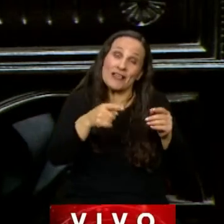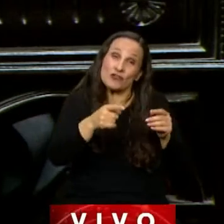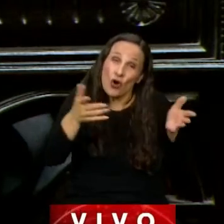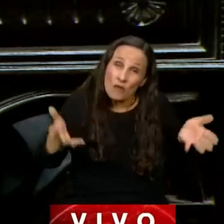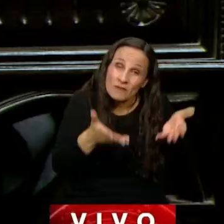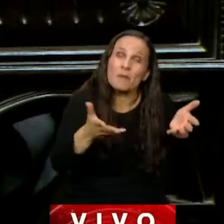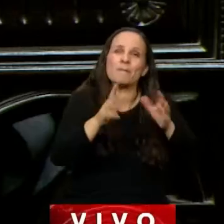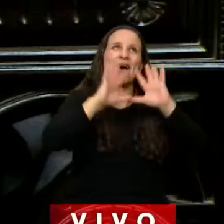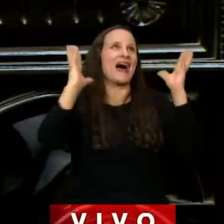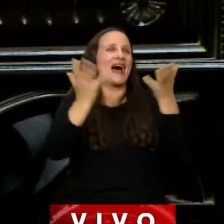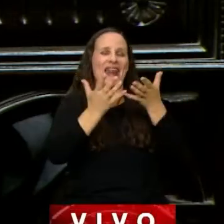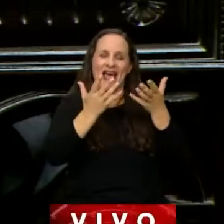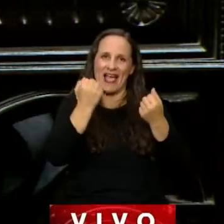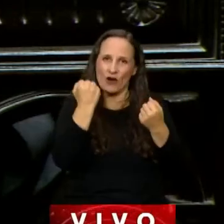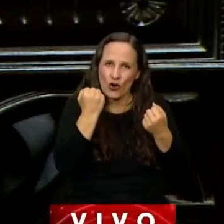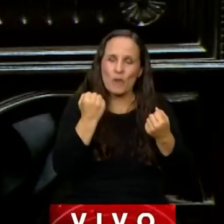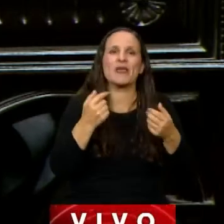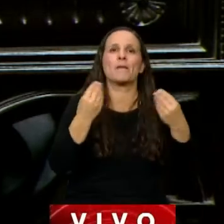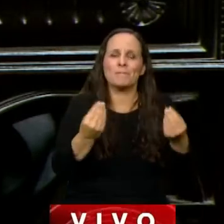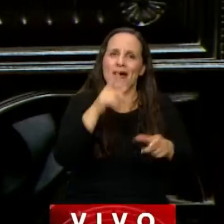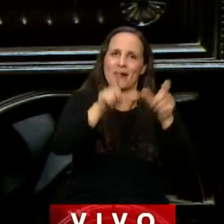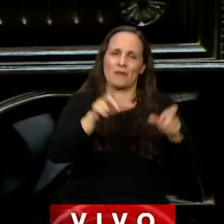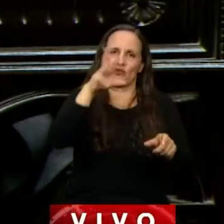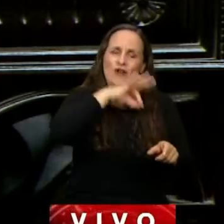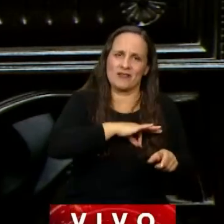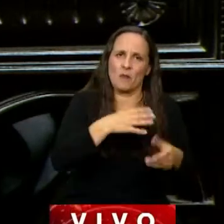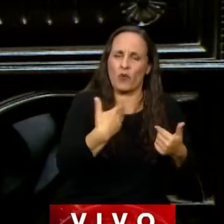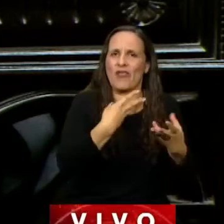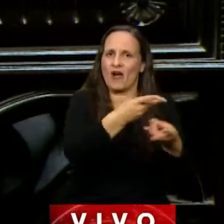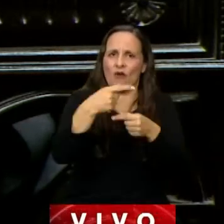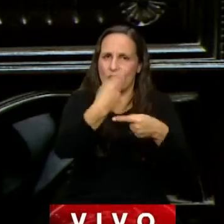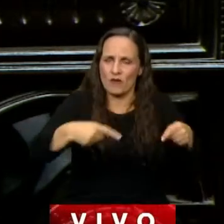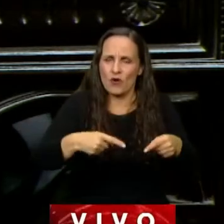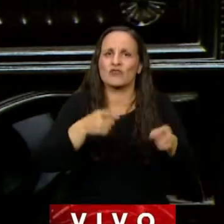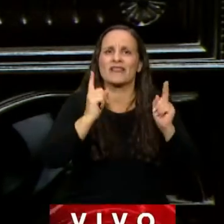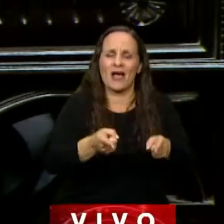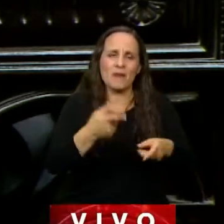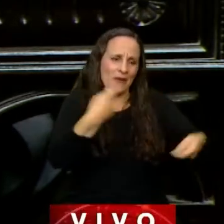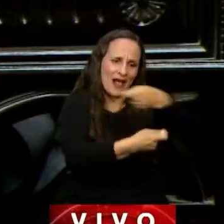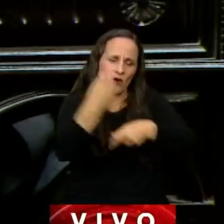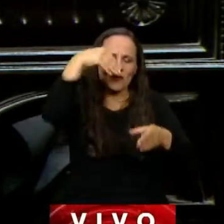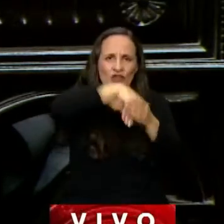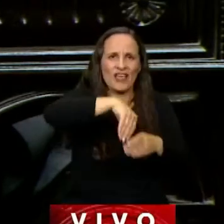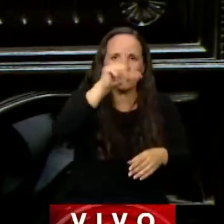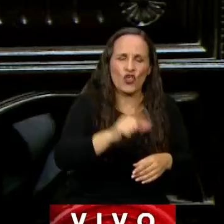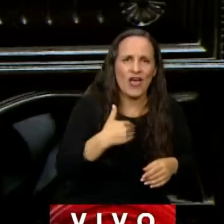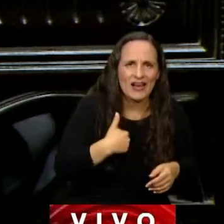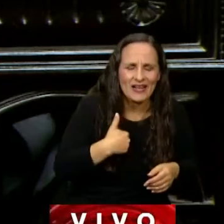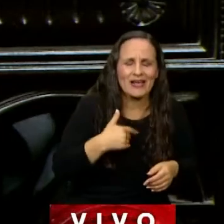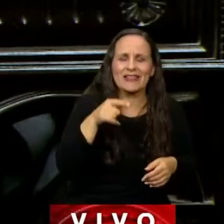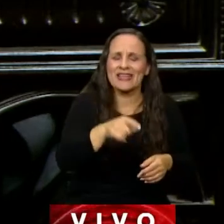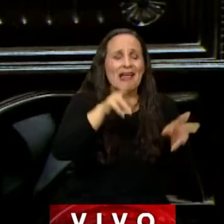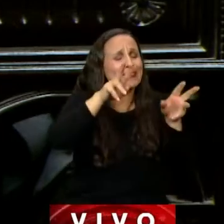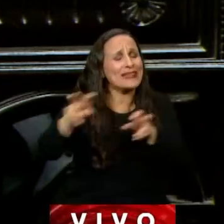la recomposición del poder adquisitivo de los ingresos de la población y al fortalecimiento del mercado interno, temas que están